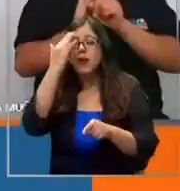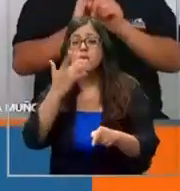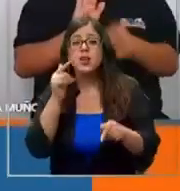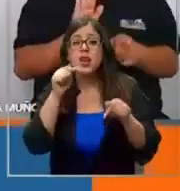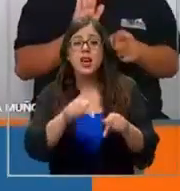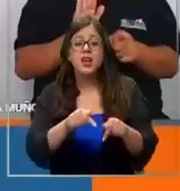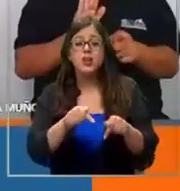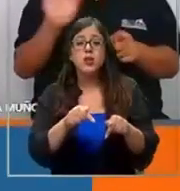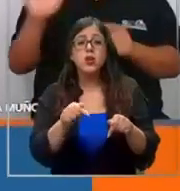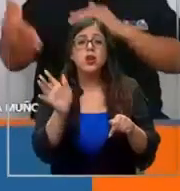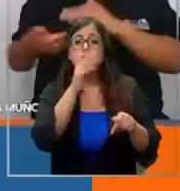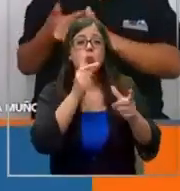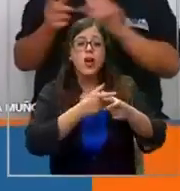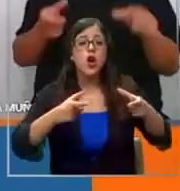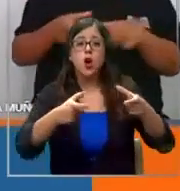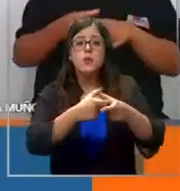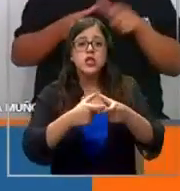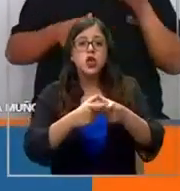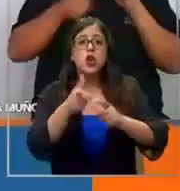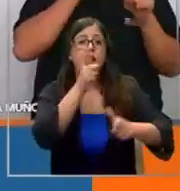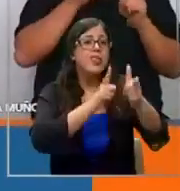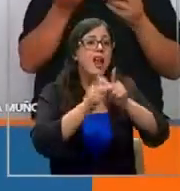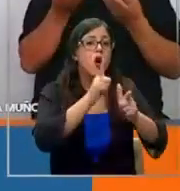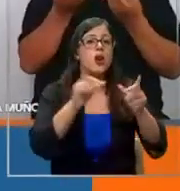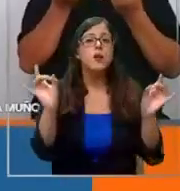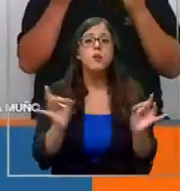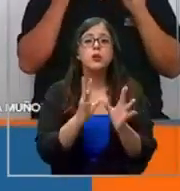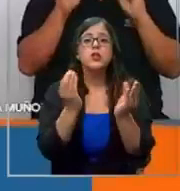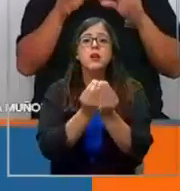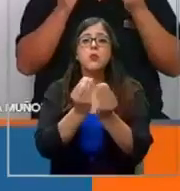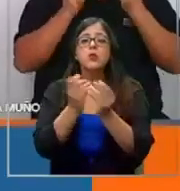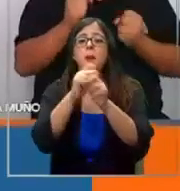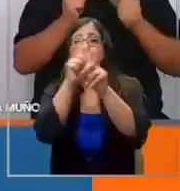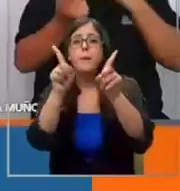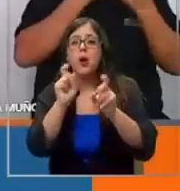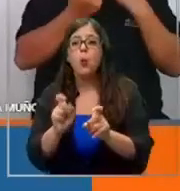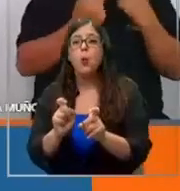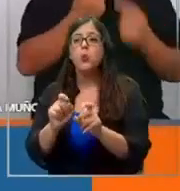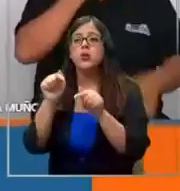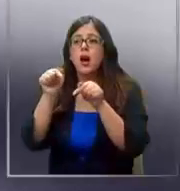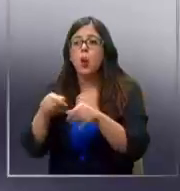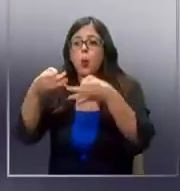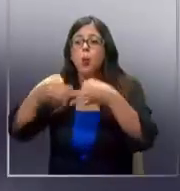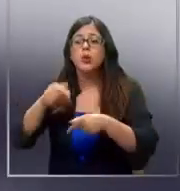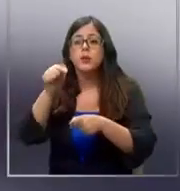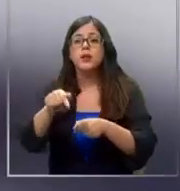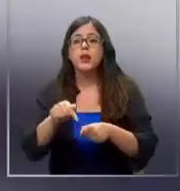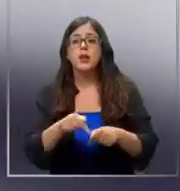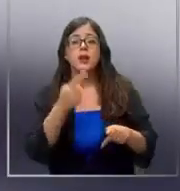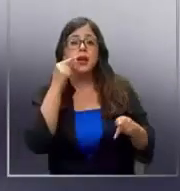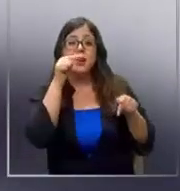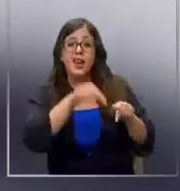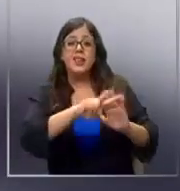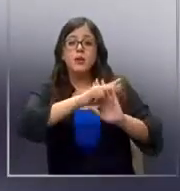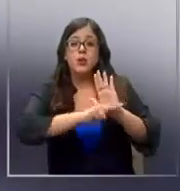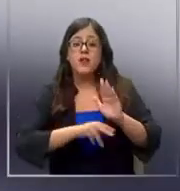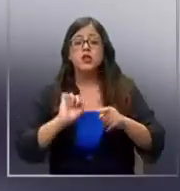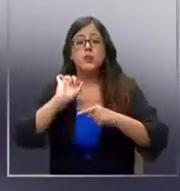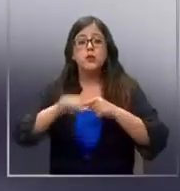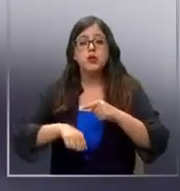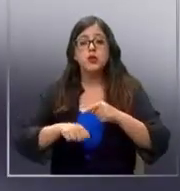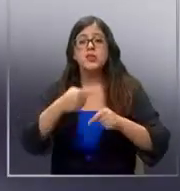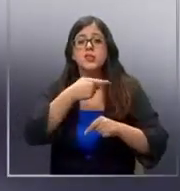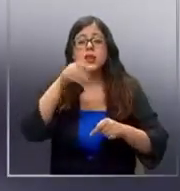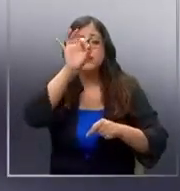pasó por comisión de alcoholes, donde muchos podríamos haber hecho todas las preguntas y consultas en ese momento. Esta modificación fue aprobada por